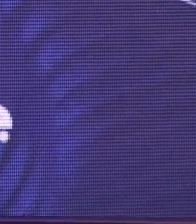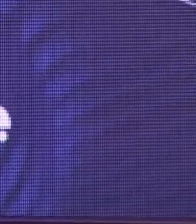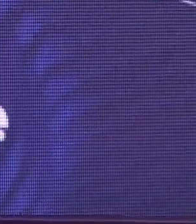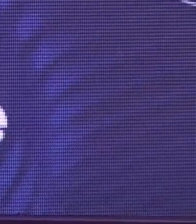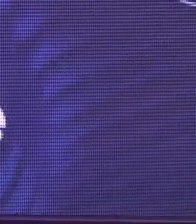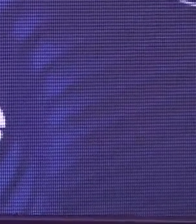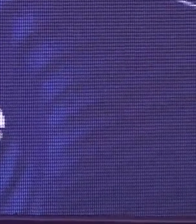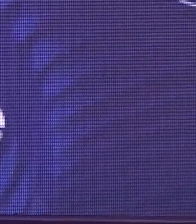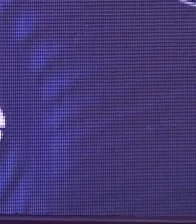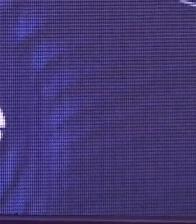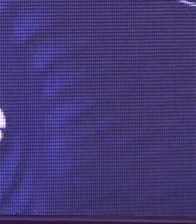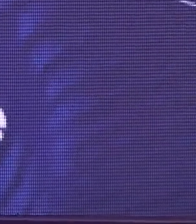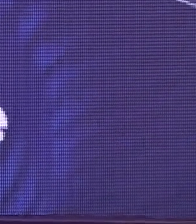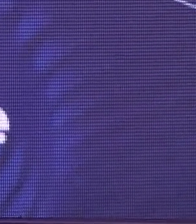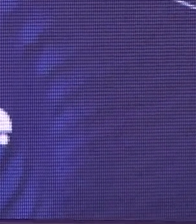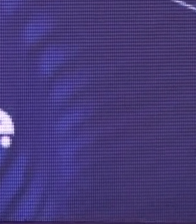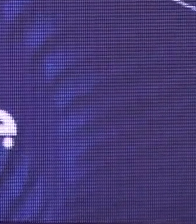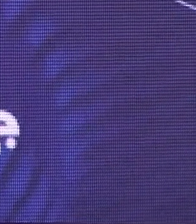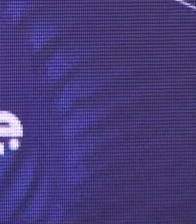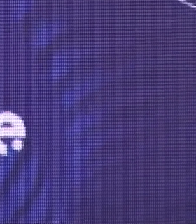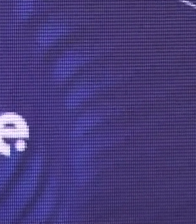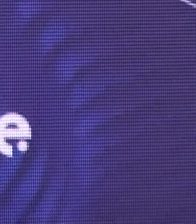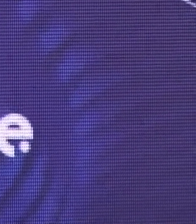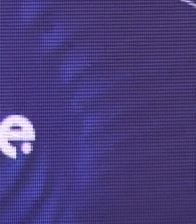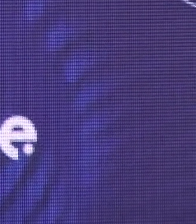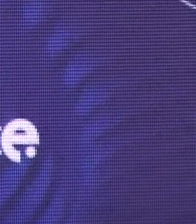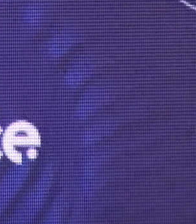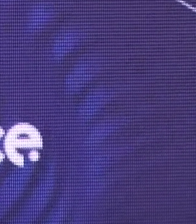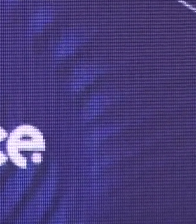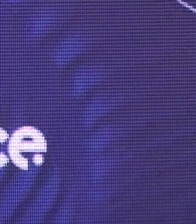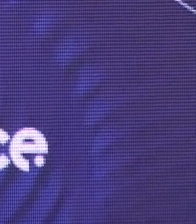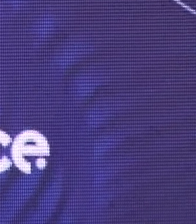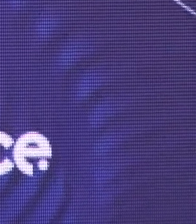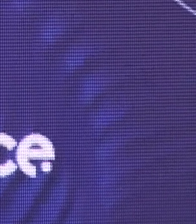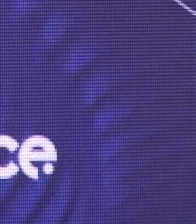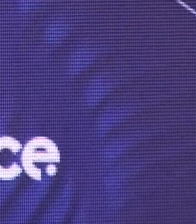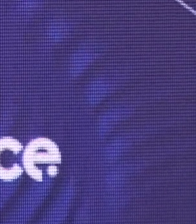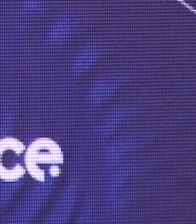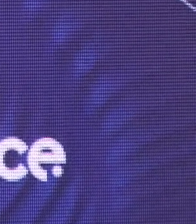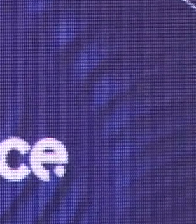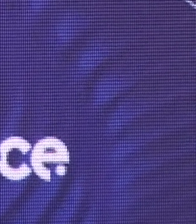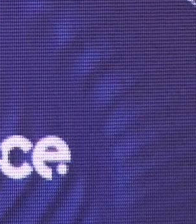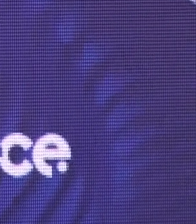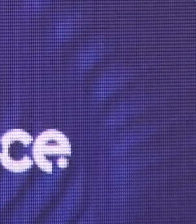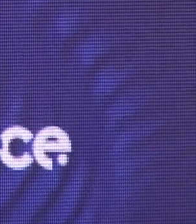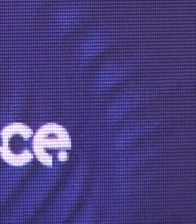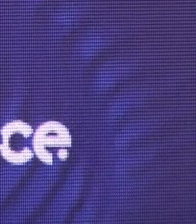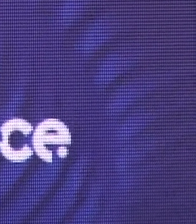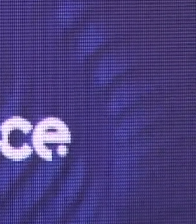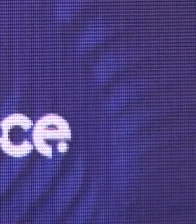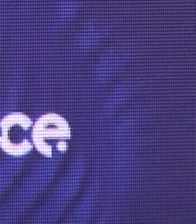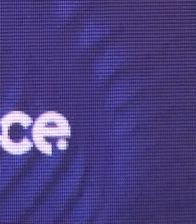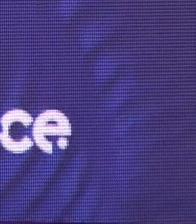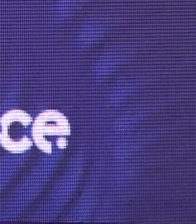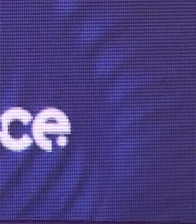aprovechar para que no tengas que aprender desde cero. Hay una plataforma que se llama Google Skills,